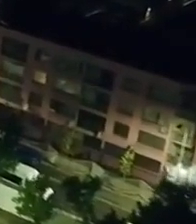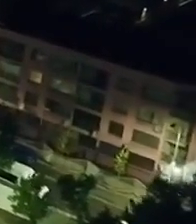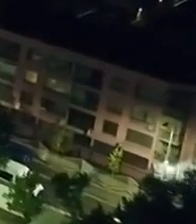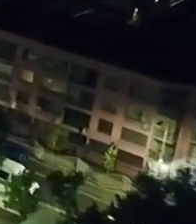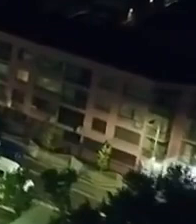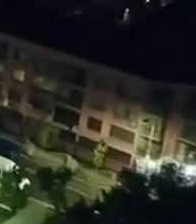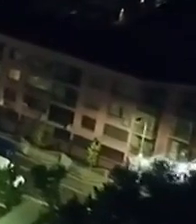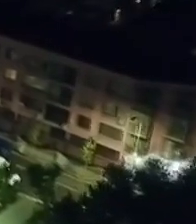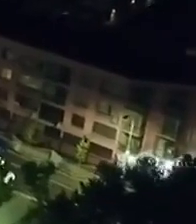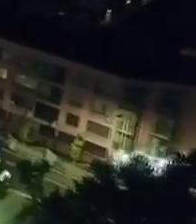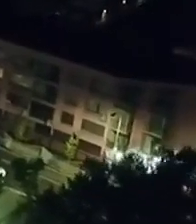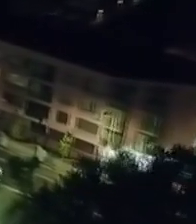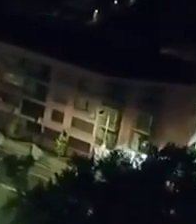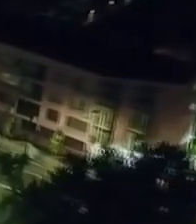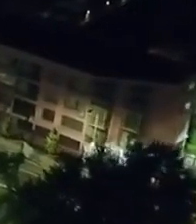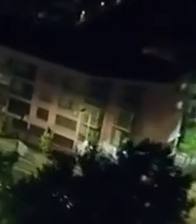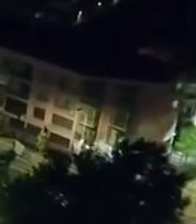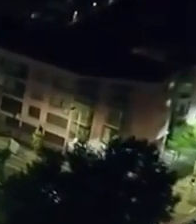no